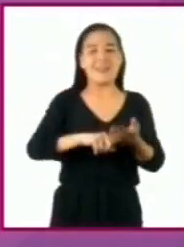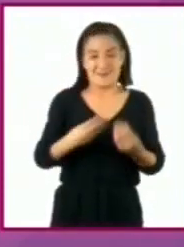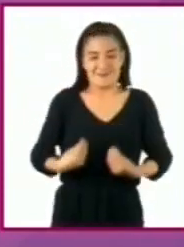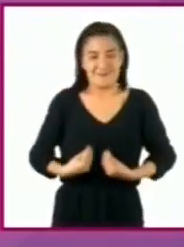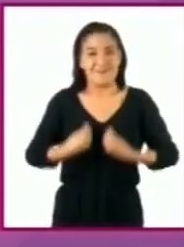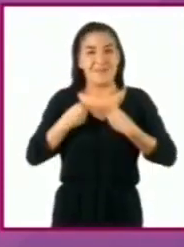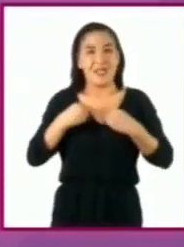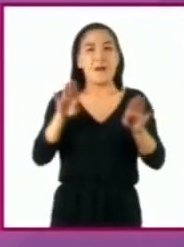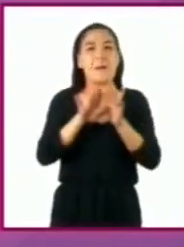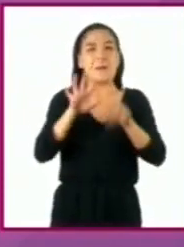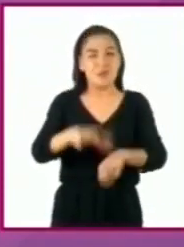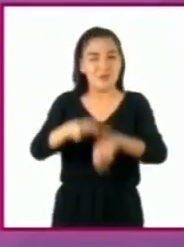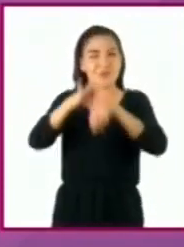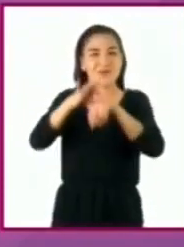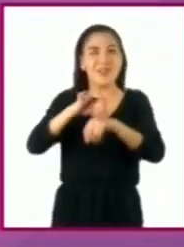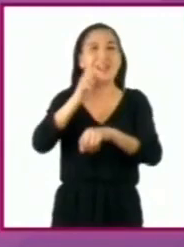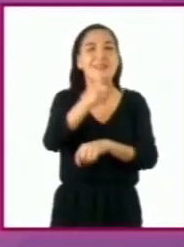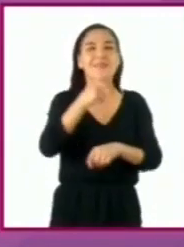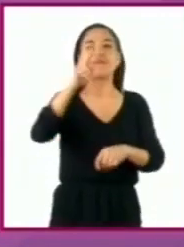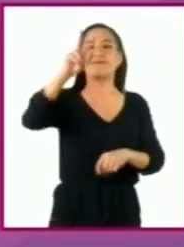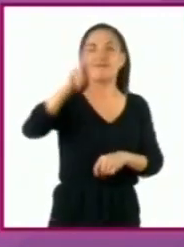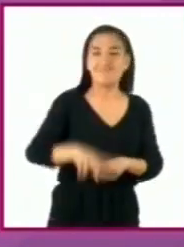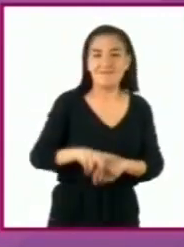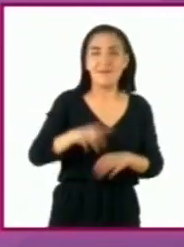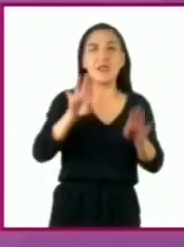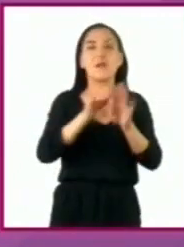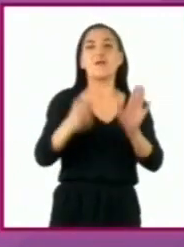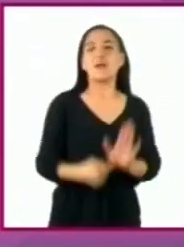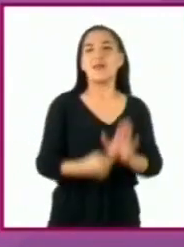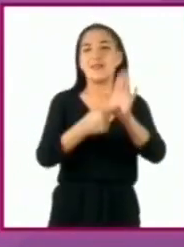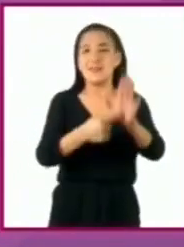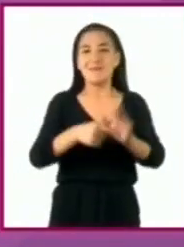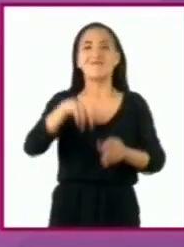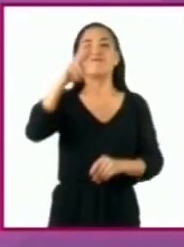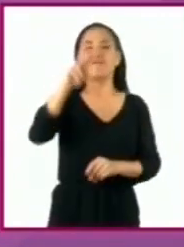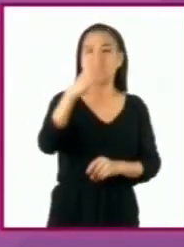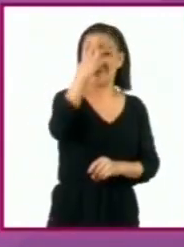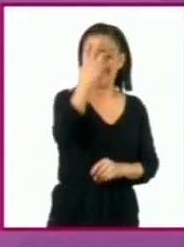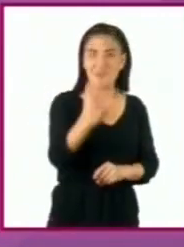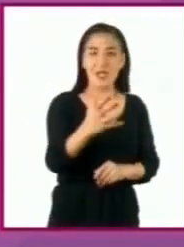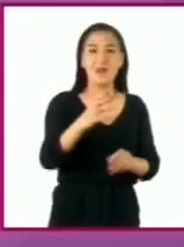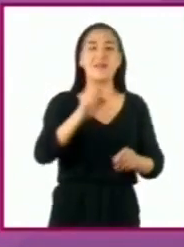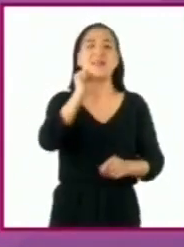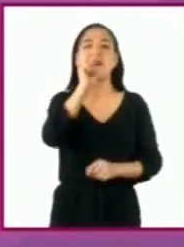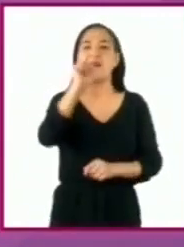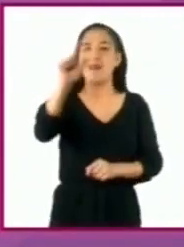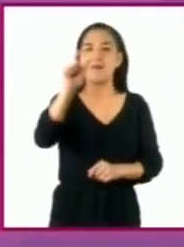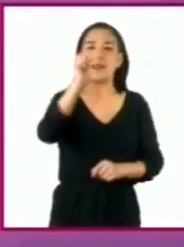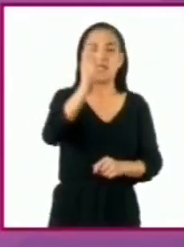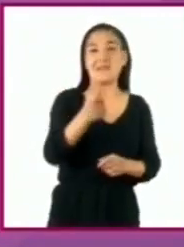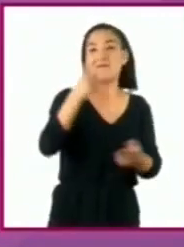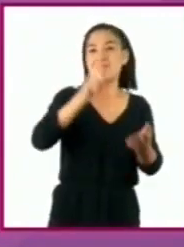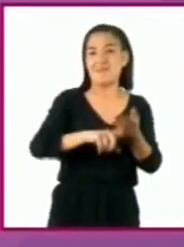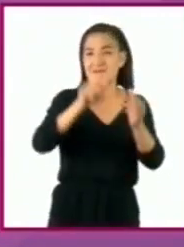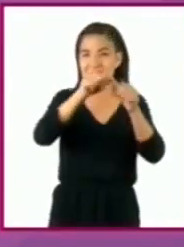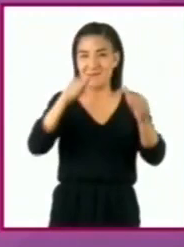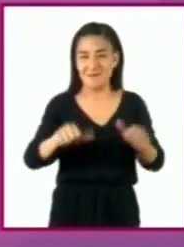encarnados en algo inerte y reflejos sinceros del alma del artista.